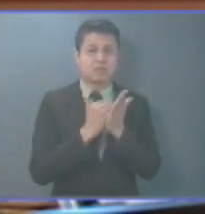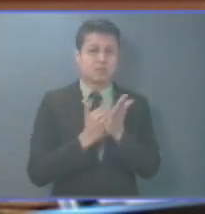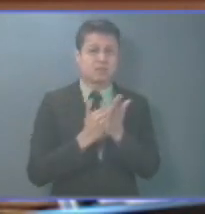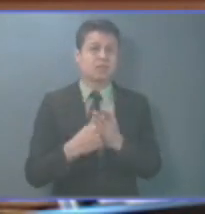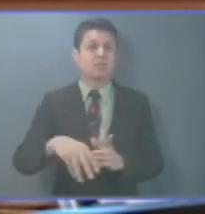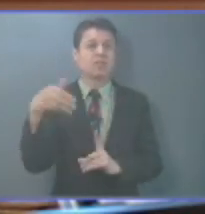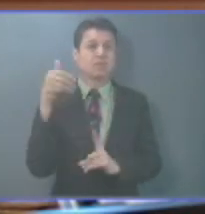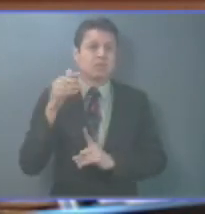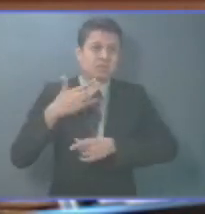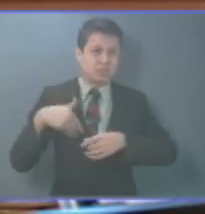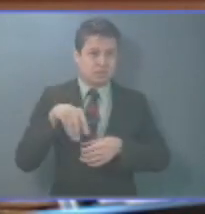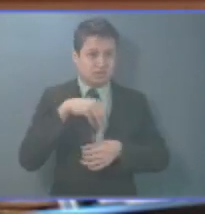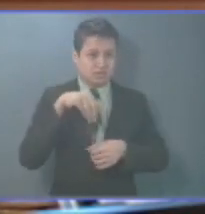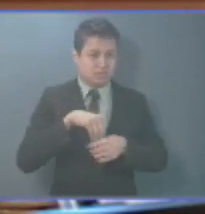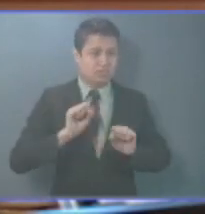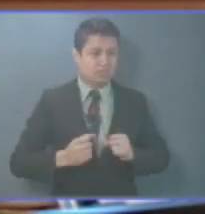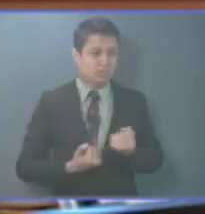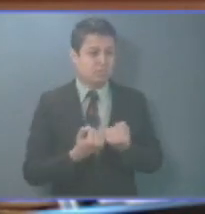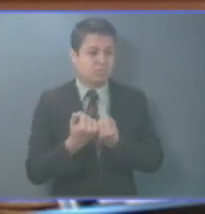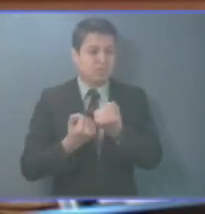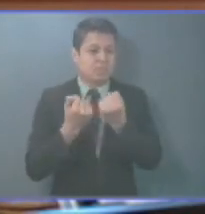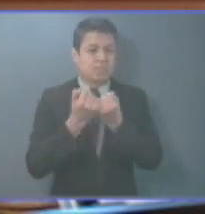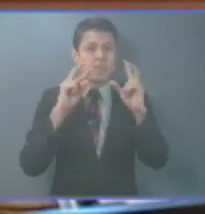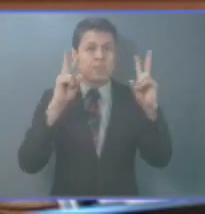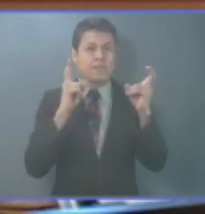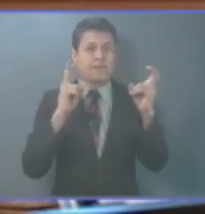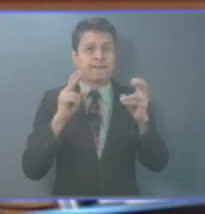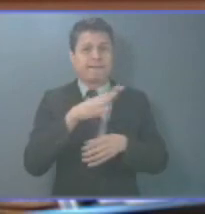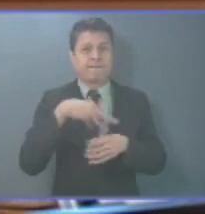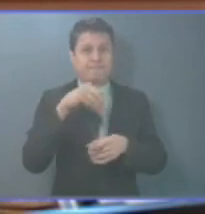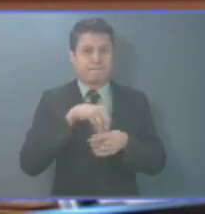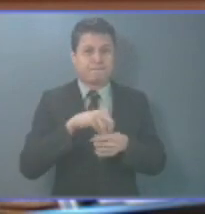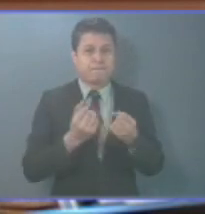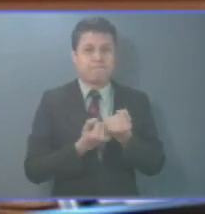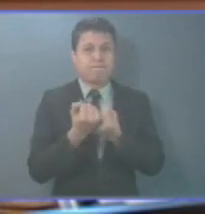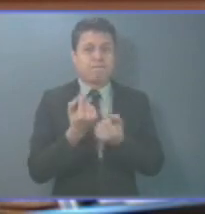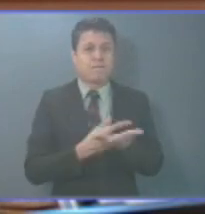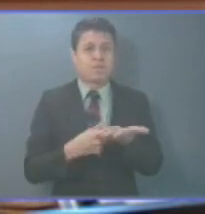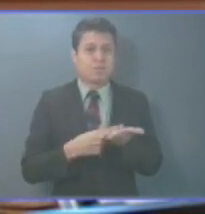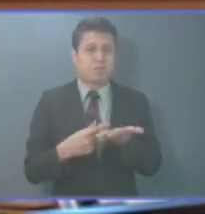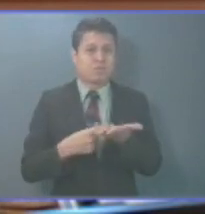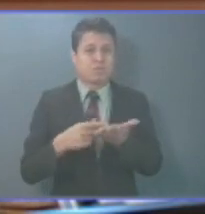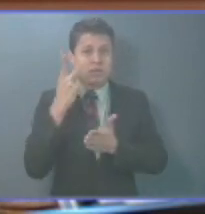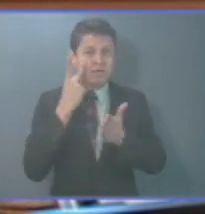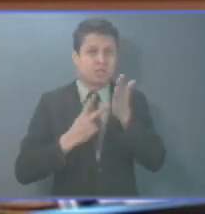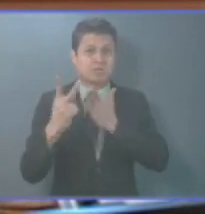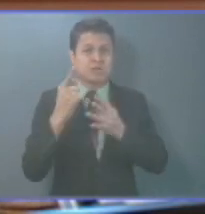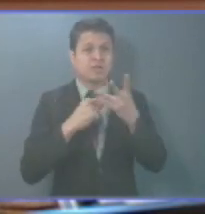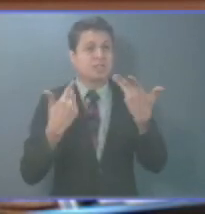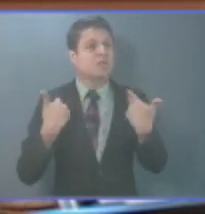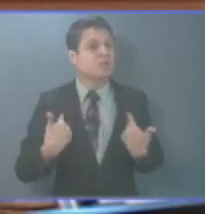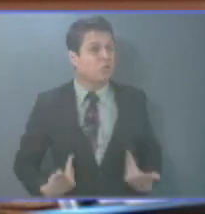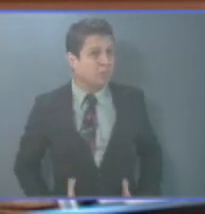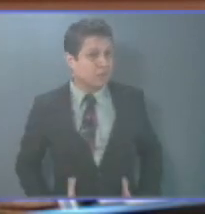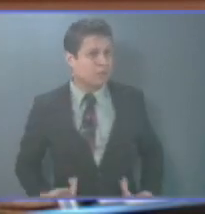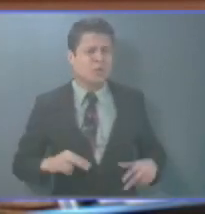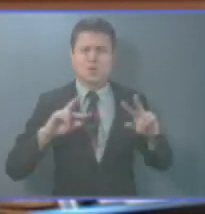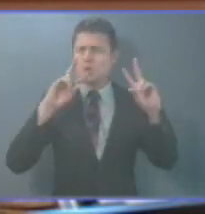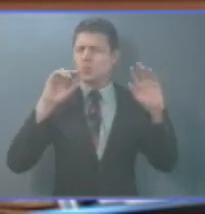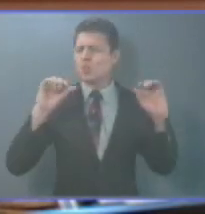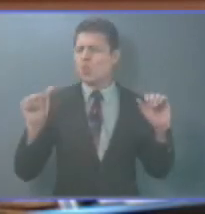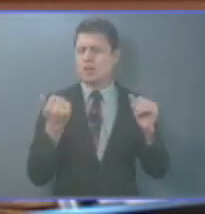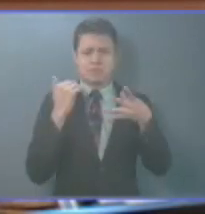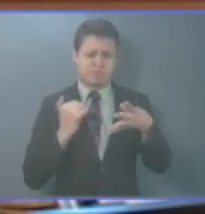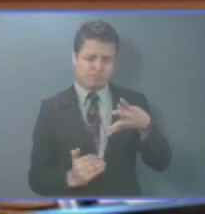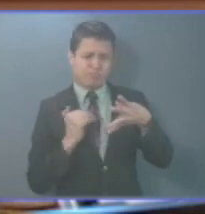educación superior incluyan contenidos relativos al abordaje de la discapacidad desde el enfoque de derechos humanos en todas las áreas